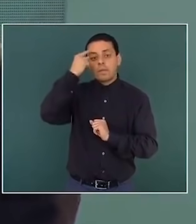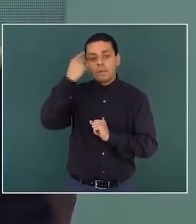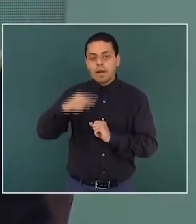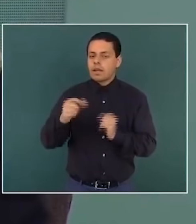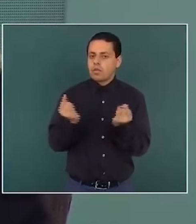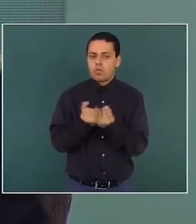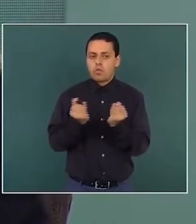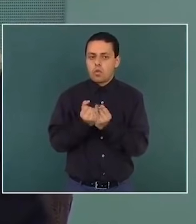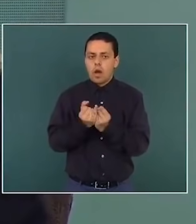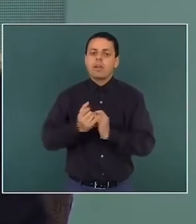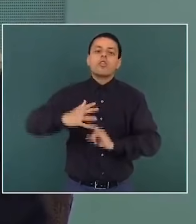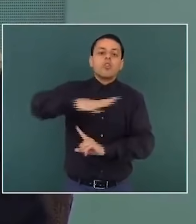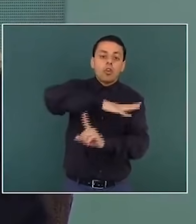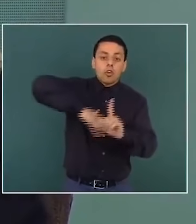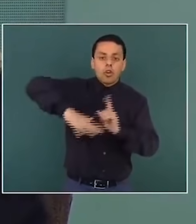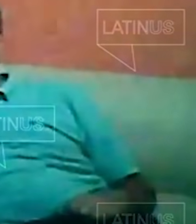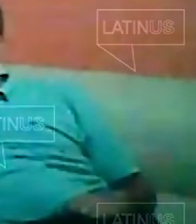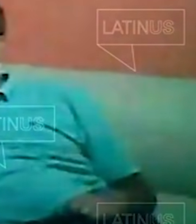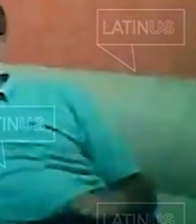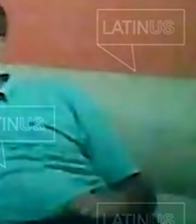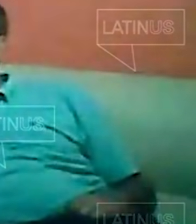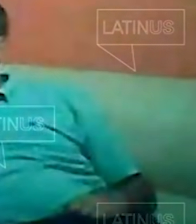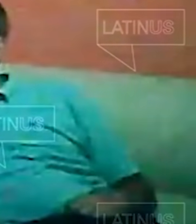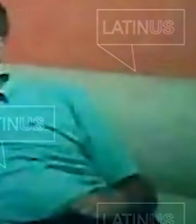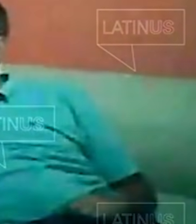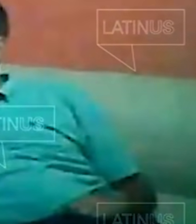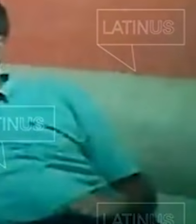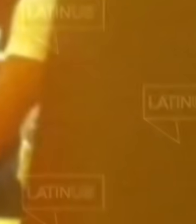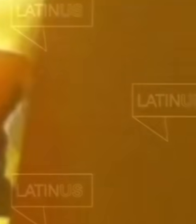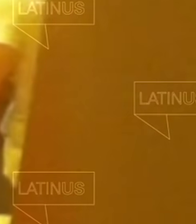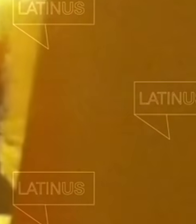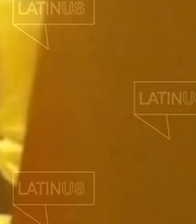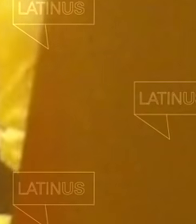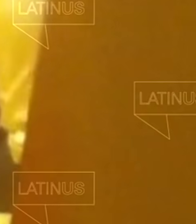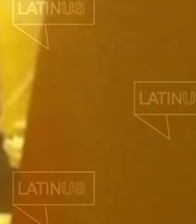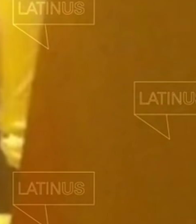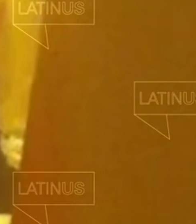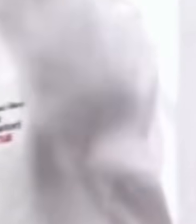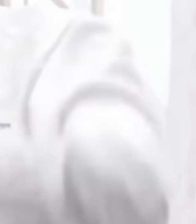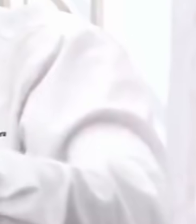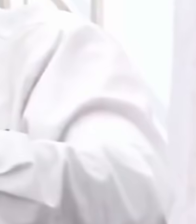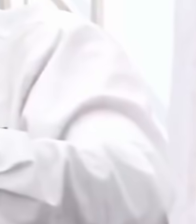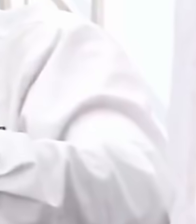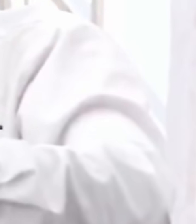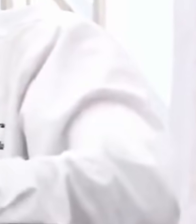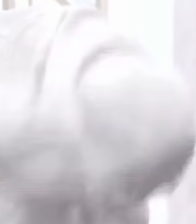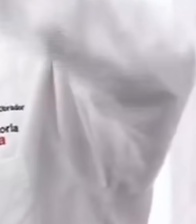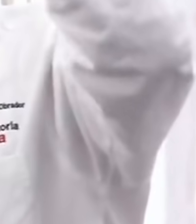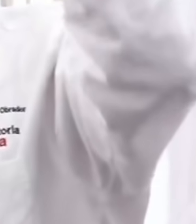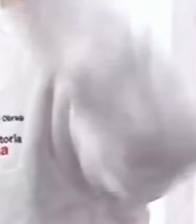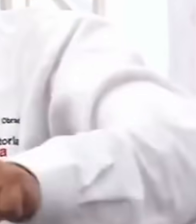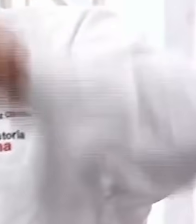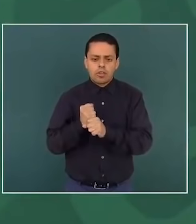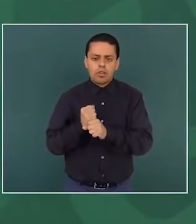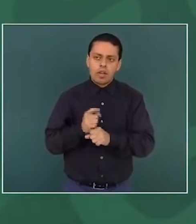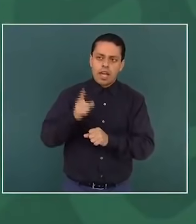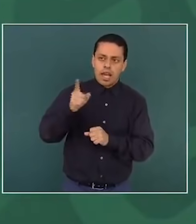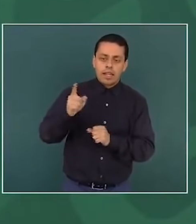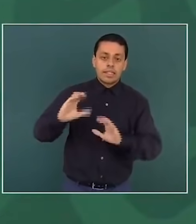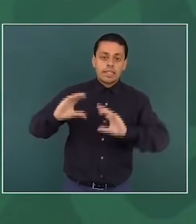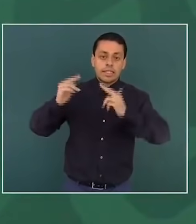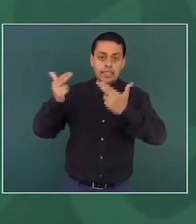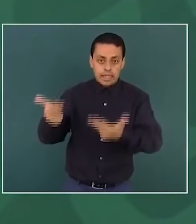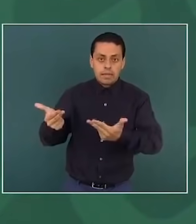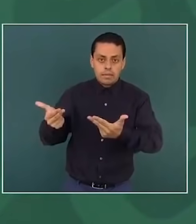habló sobre esta situación y dijo que las grabaciones no tienen nada que ver con la elección de 2018 que no